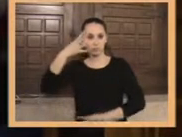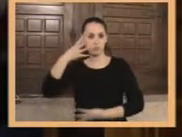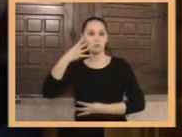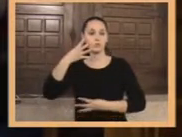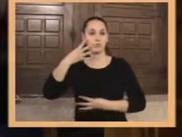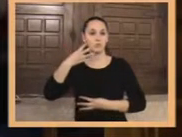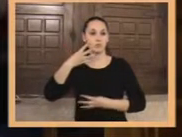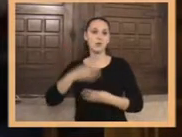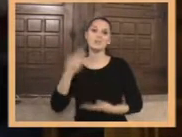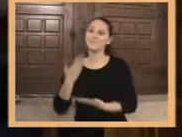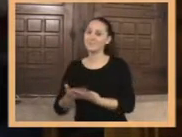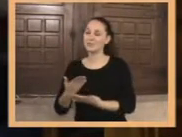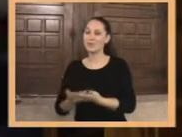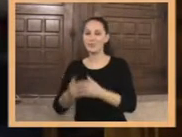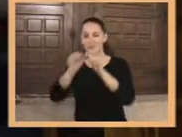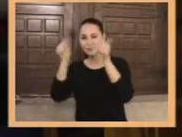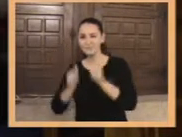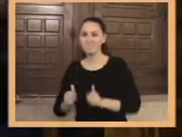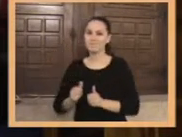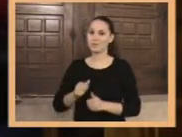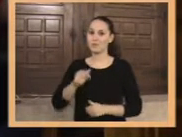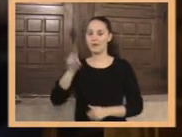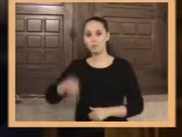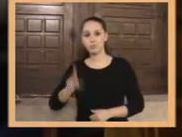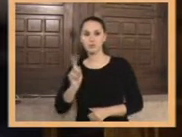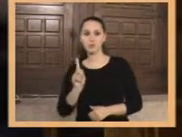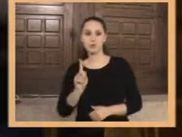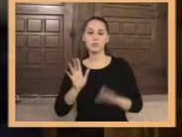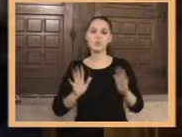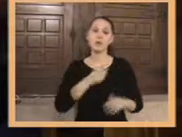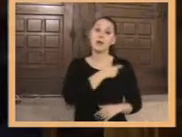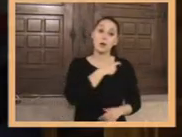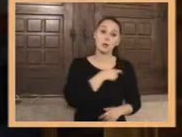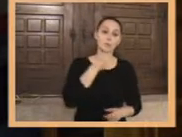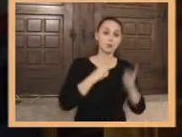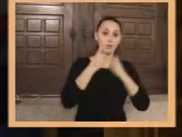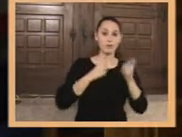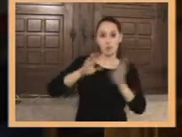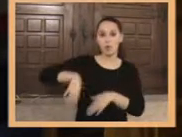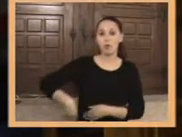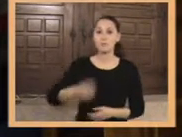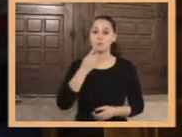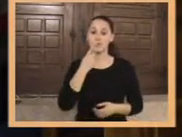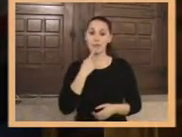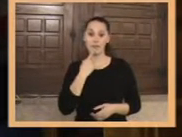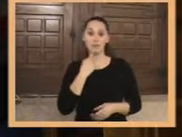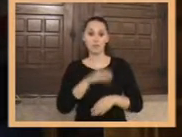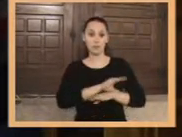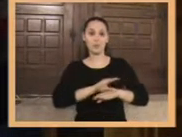en su manera de solicitarlo. Fue en la última comisión de urbanismo donde el señor concejal de urbanismo dijo que se